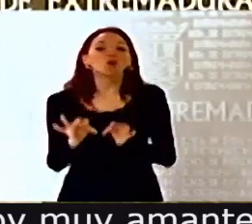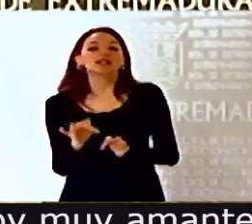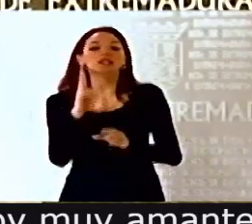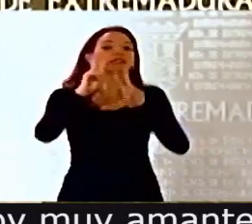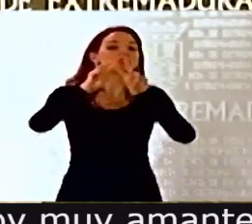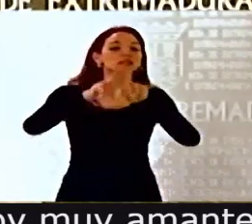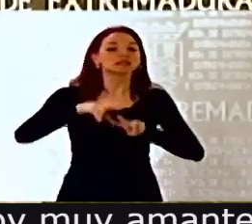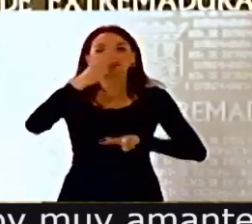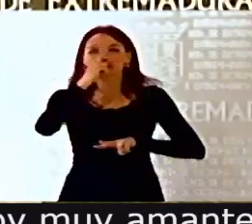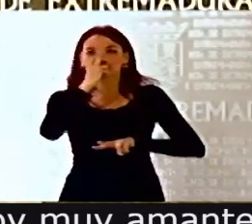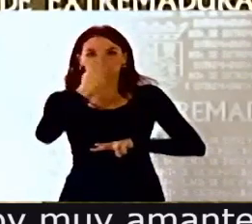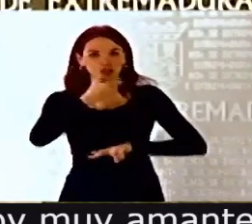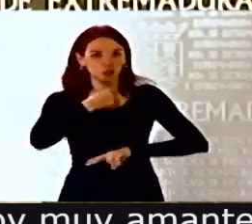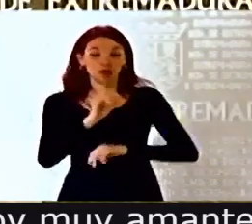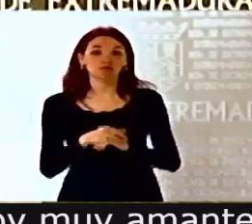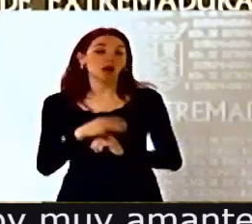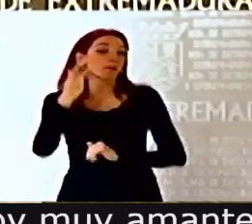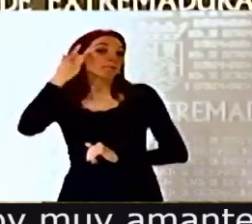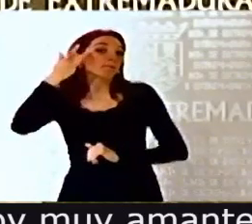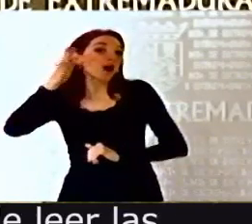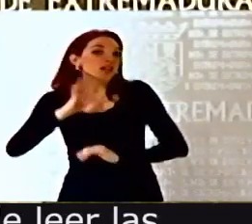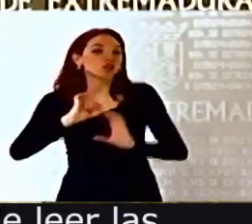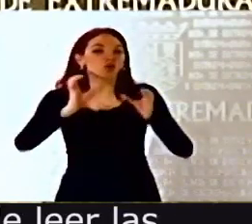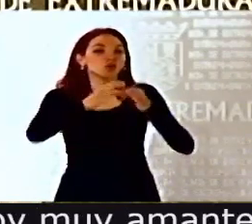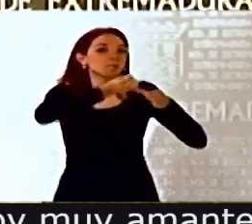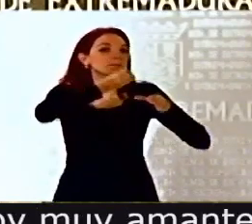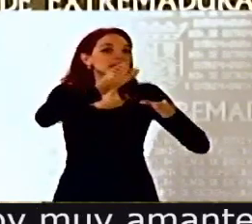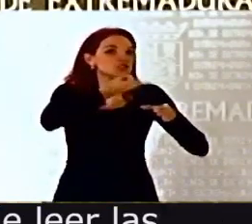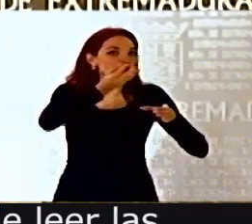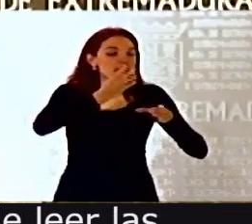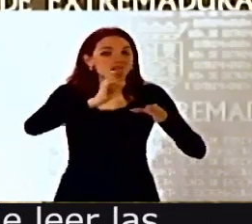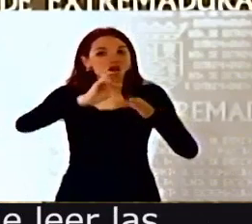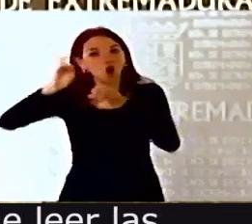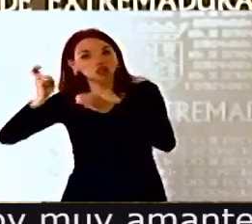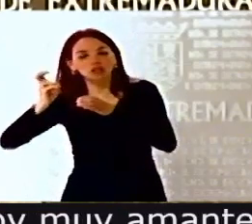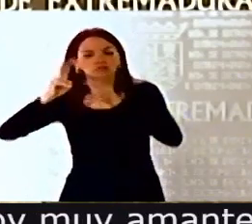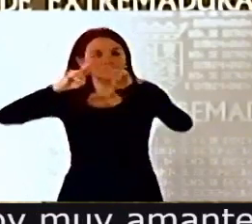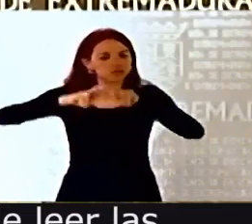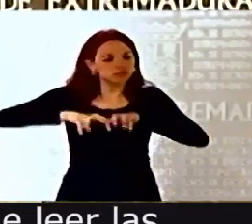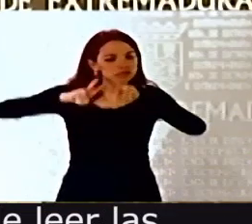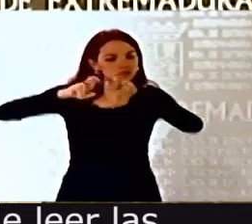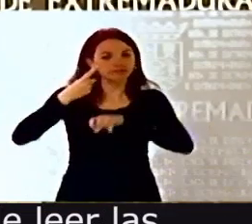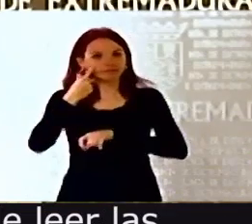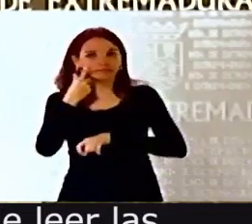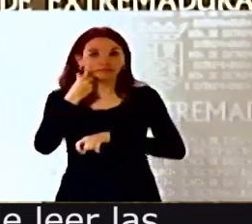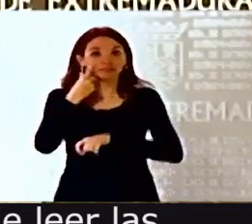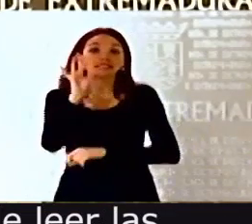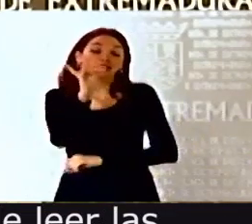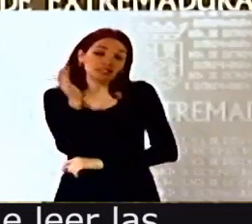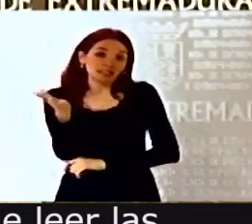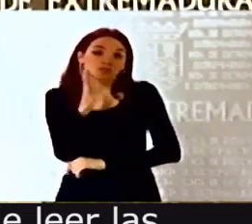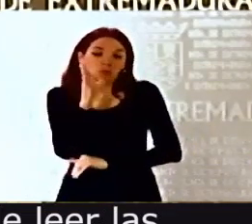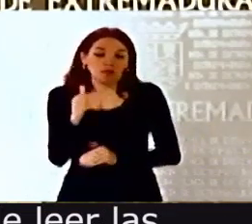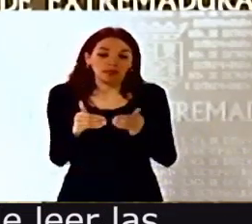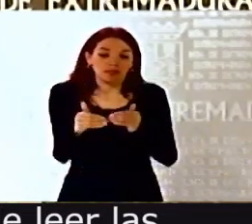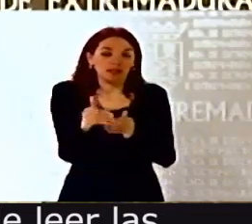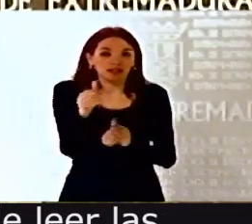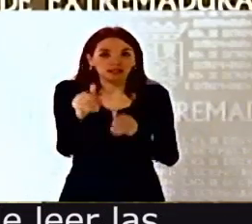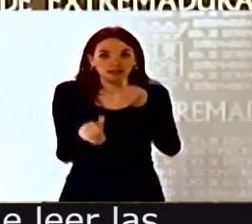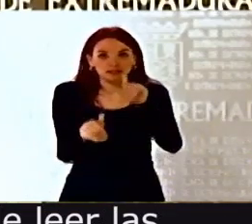me imagino que mi partido, el PSOE y otros partidos, pues están hoy analizándolo. Como estamos en sede institucional, pues parece